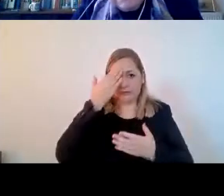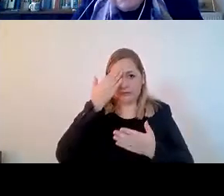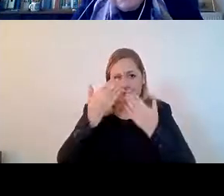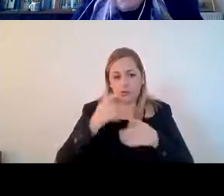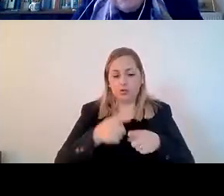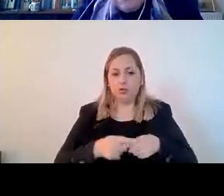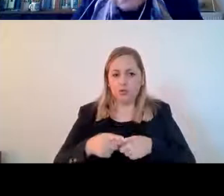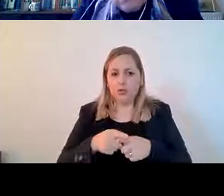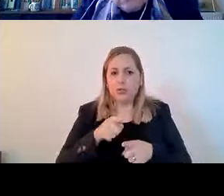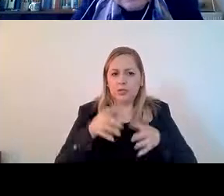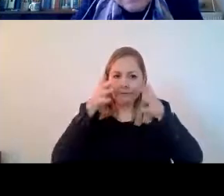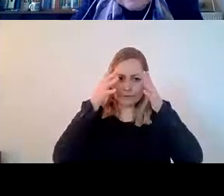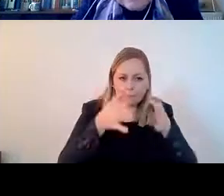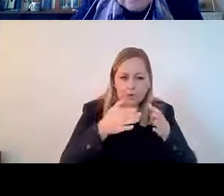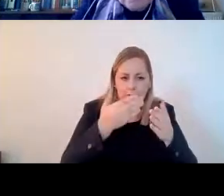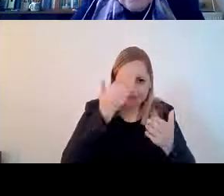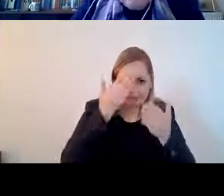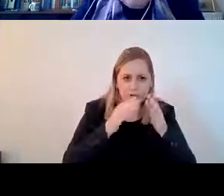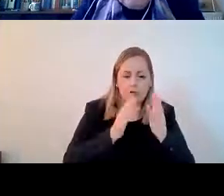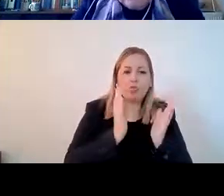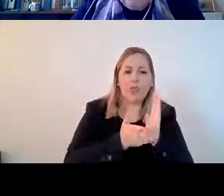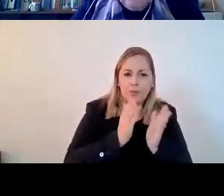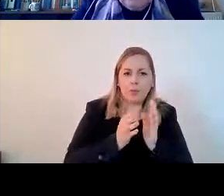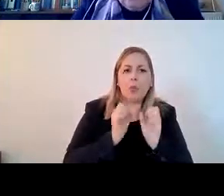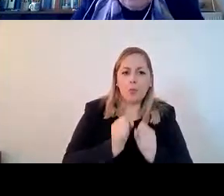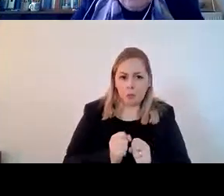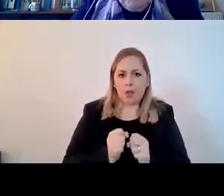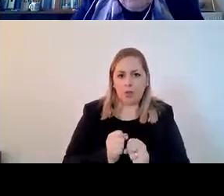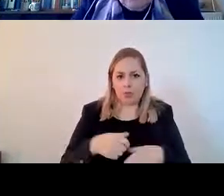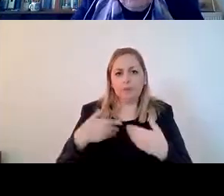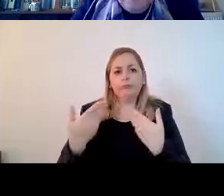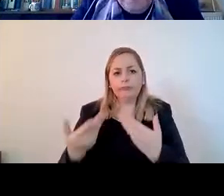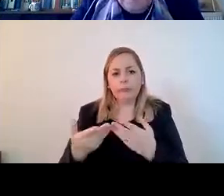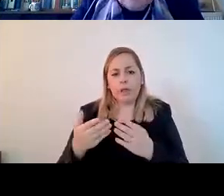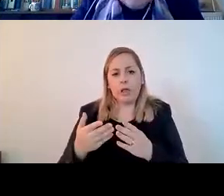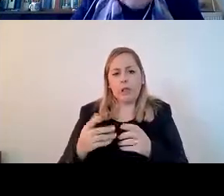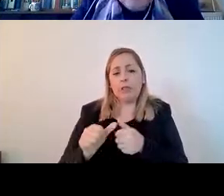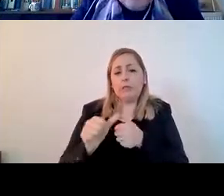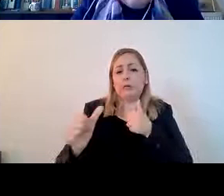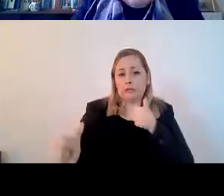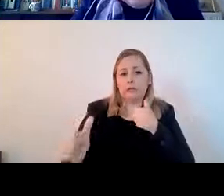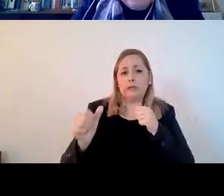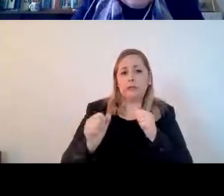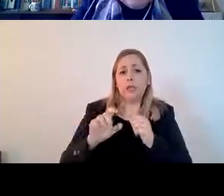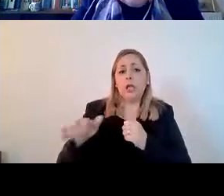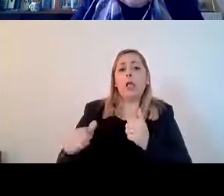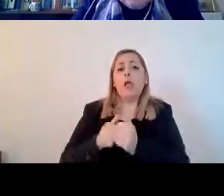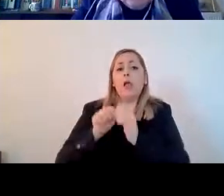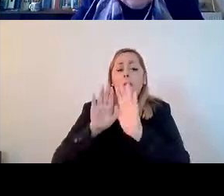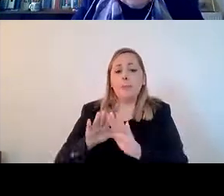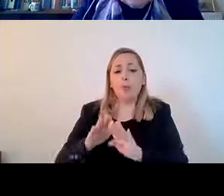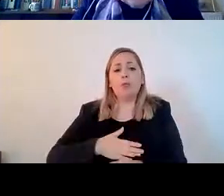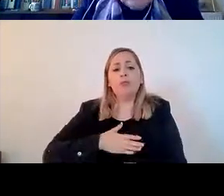sería administrado a distancia, y podría ser un método apropiado para apoyar el bienestar y el ajuste de